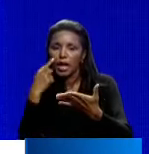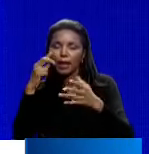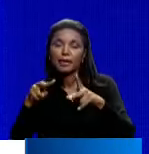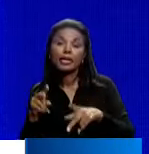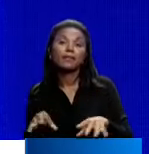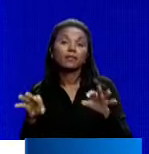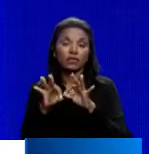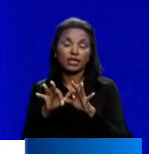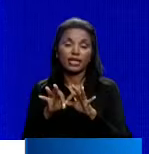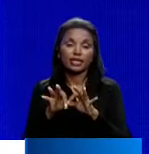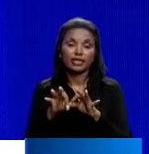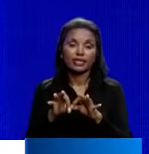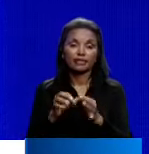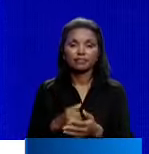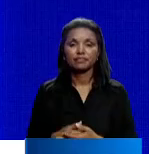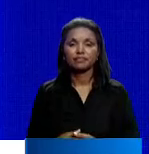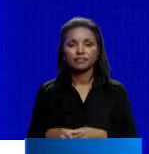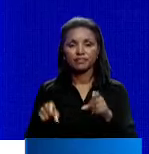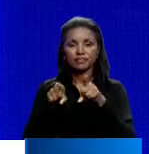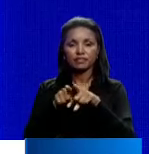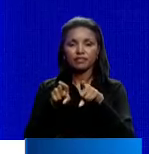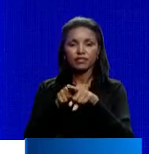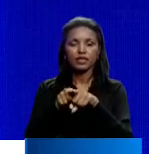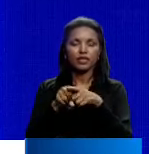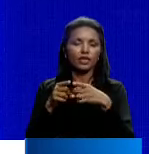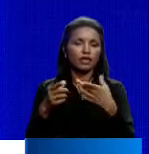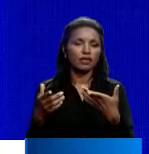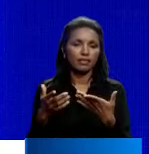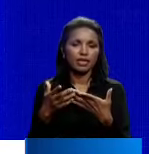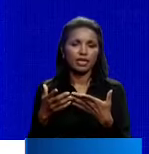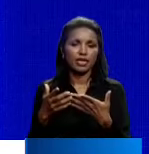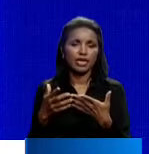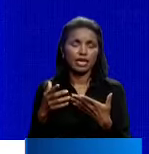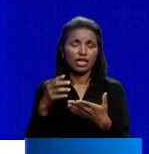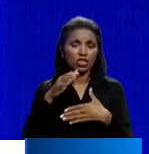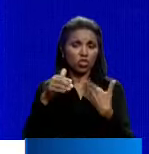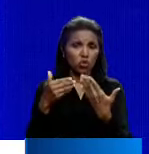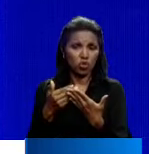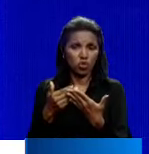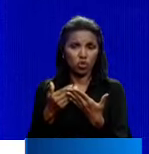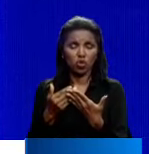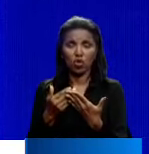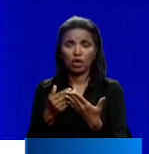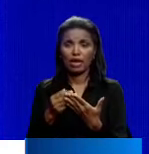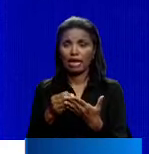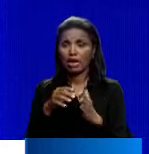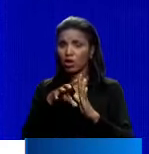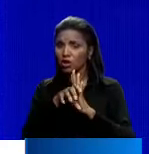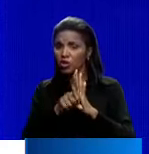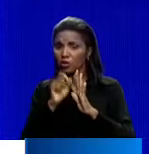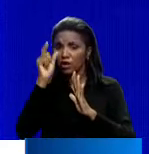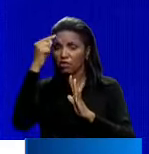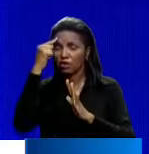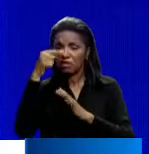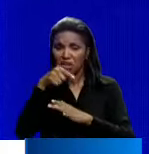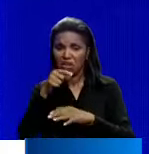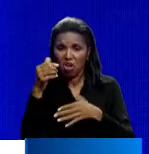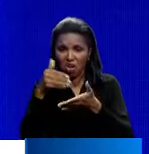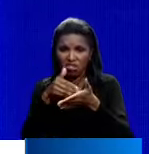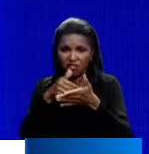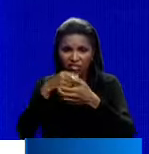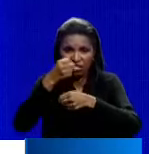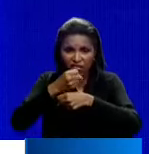sean imprescriptibles los delitos contra el patrimonio del Estado. Solo con esta lucha frontal contra la